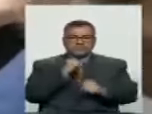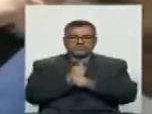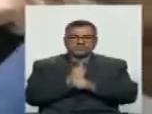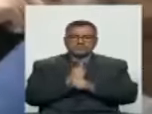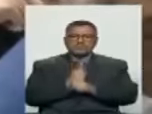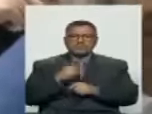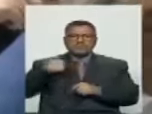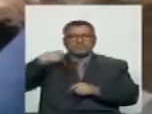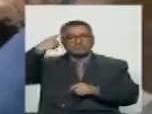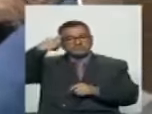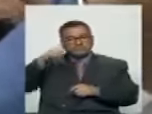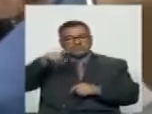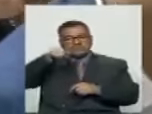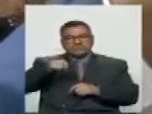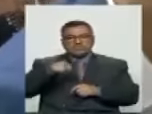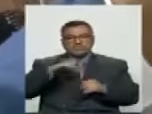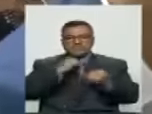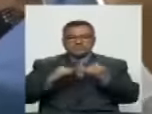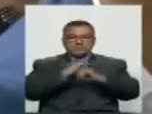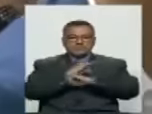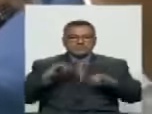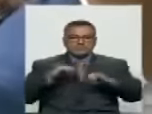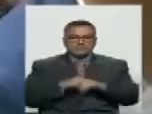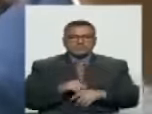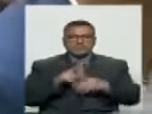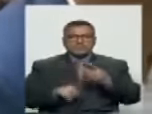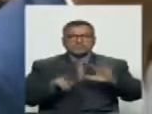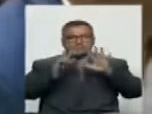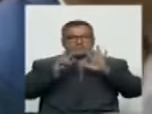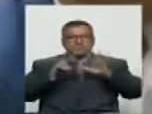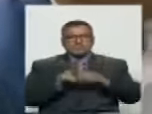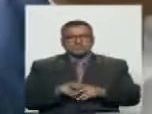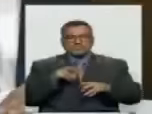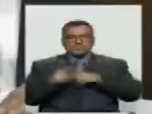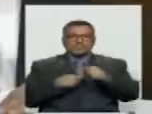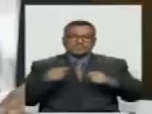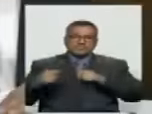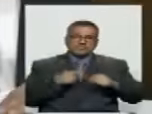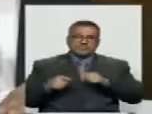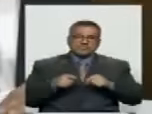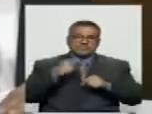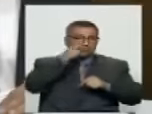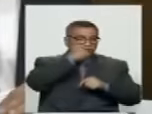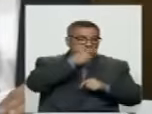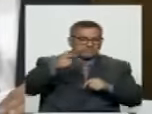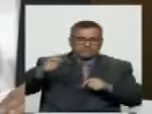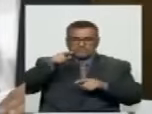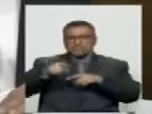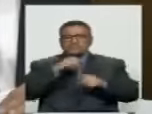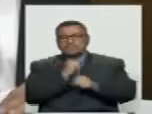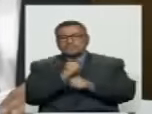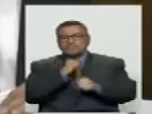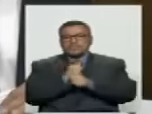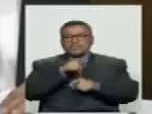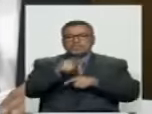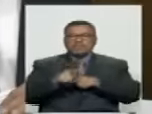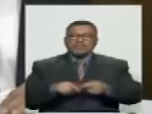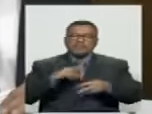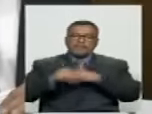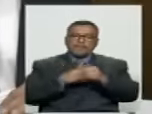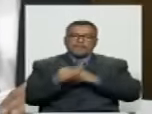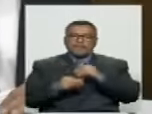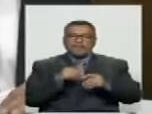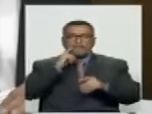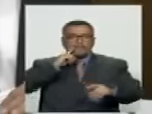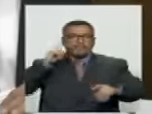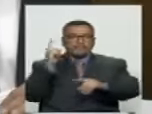aun cuando éstas hayan finalizado. 7. Ejercer el control y supervisión sobre el funcionamiento y cumplimiento de